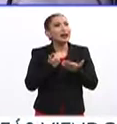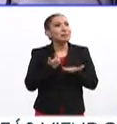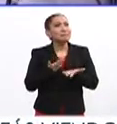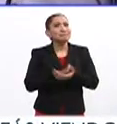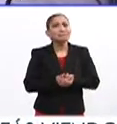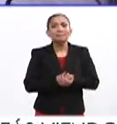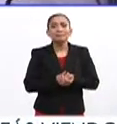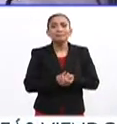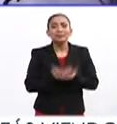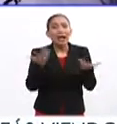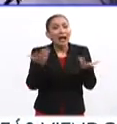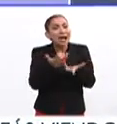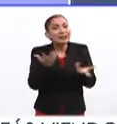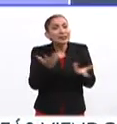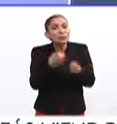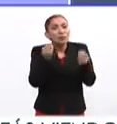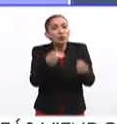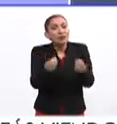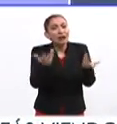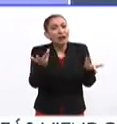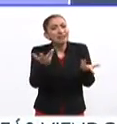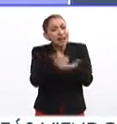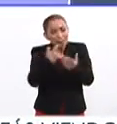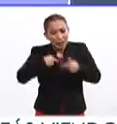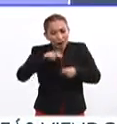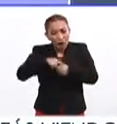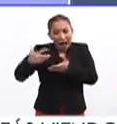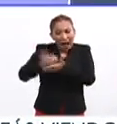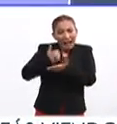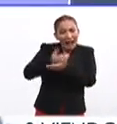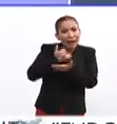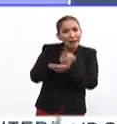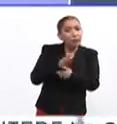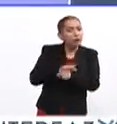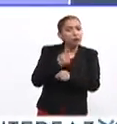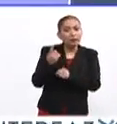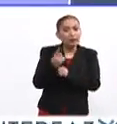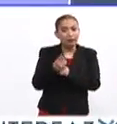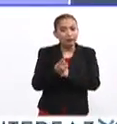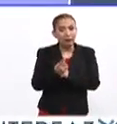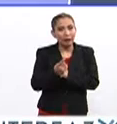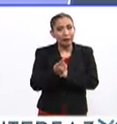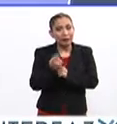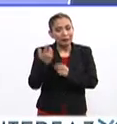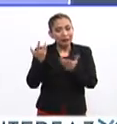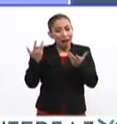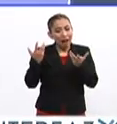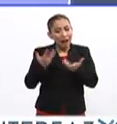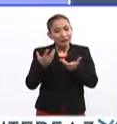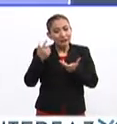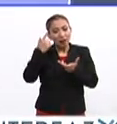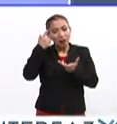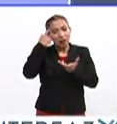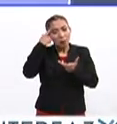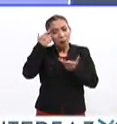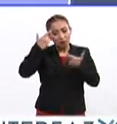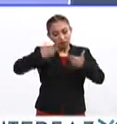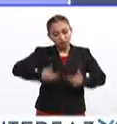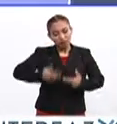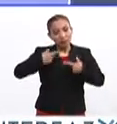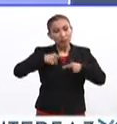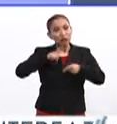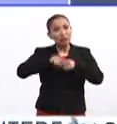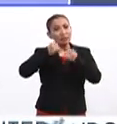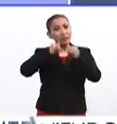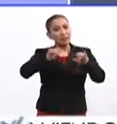te genera muchas ganancias personales porque te creas una personalidad